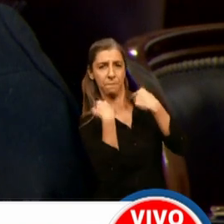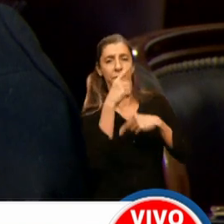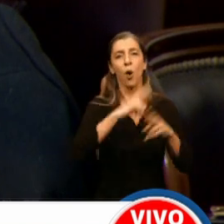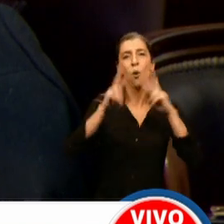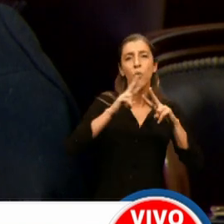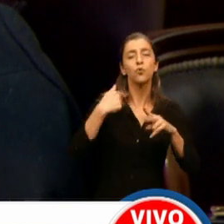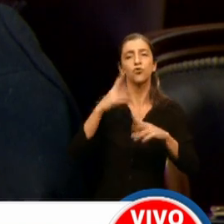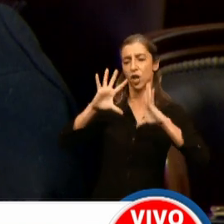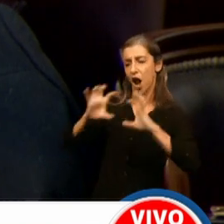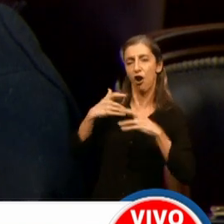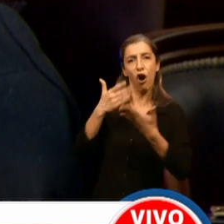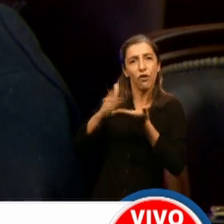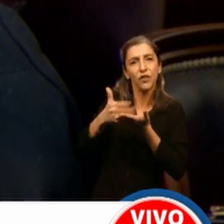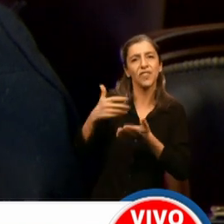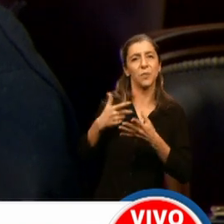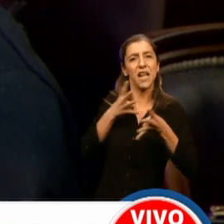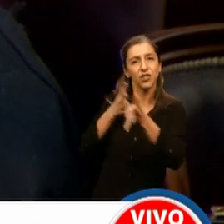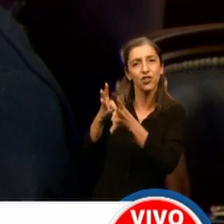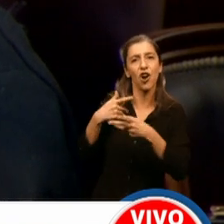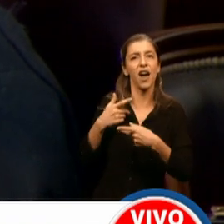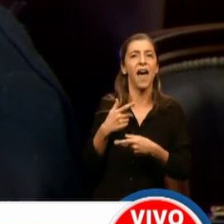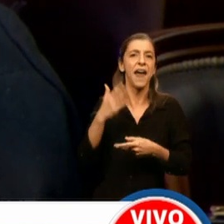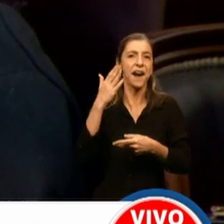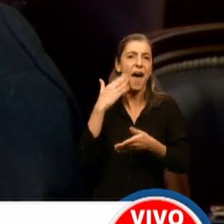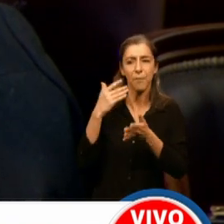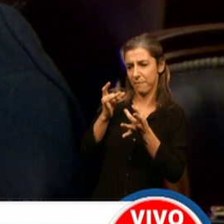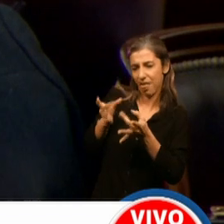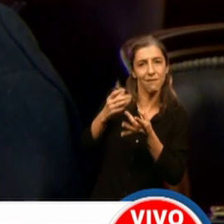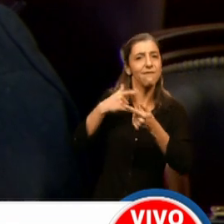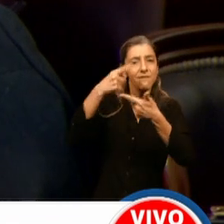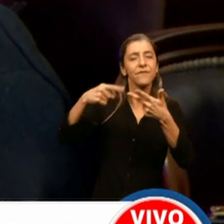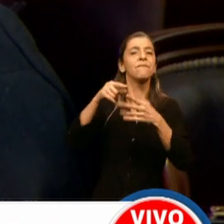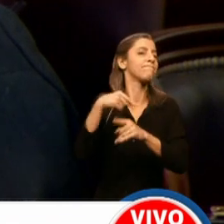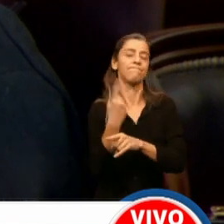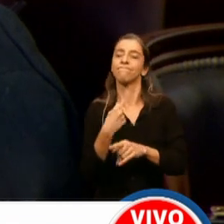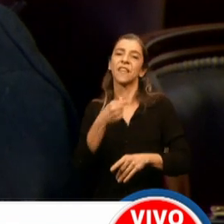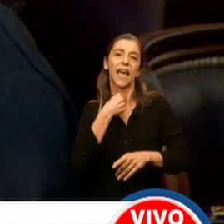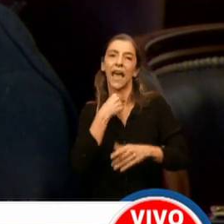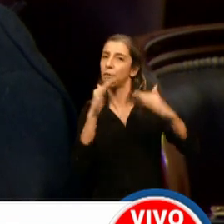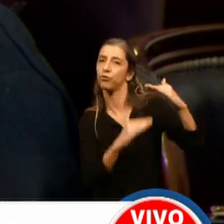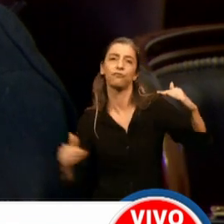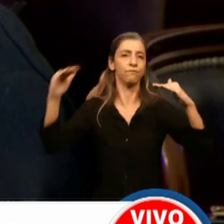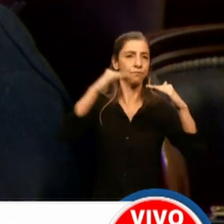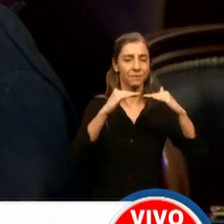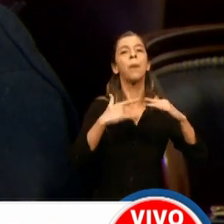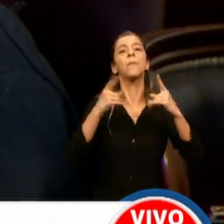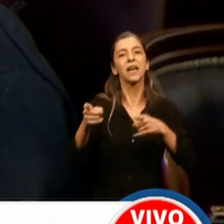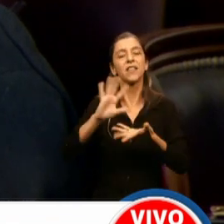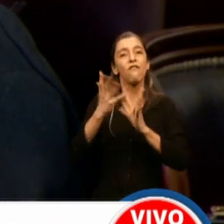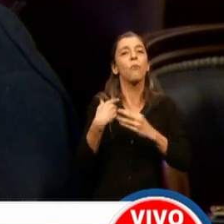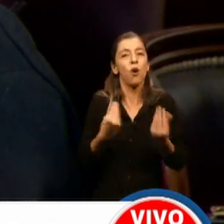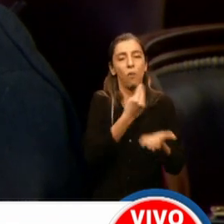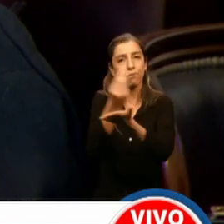discriminación el racismo la guerra por eso necesitamos garantizar una participación justa y representativa de